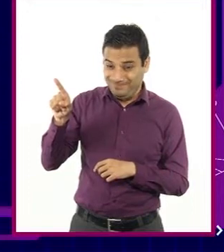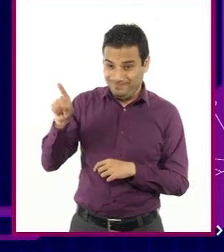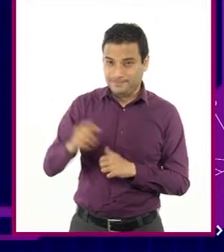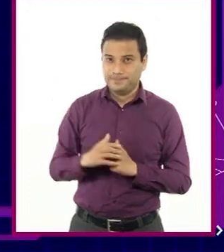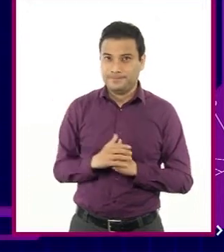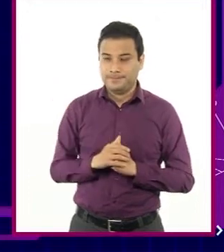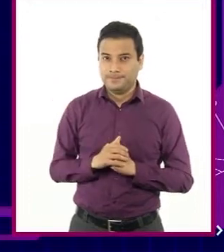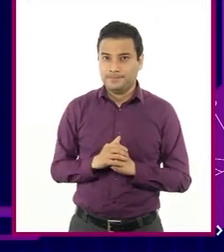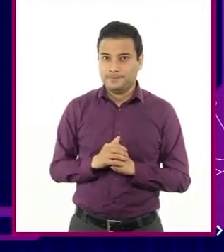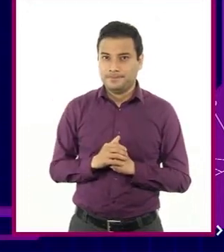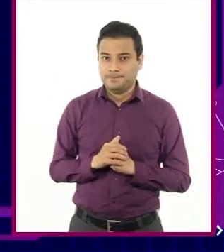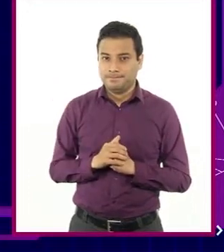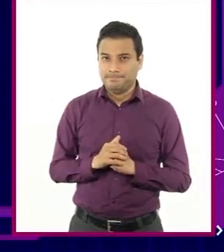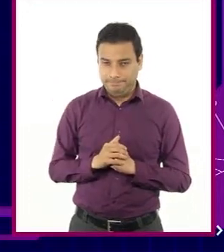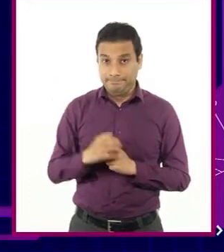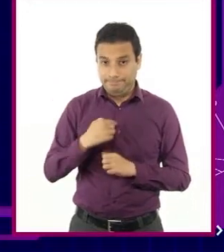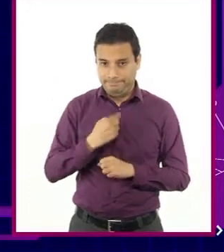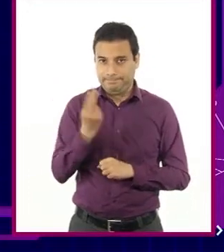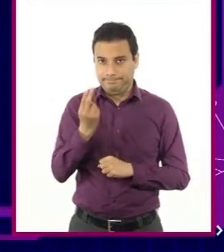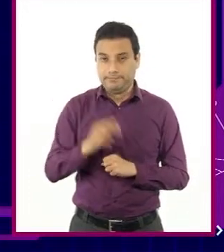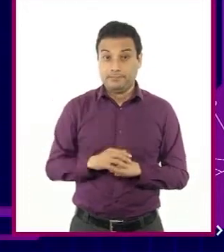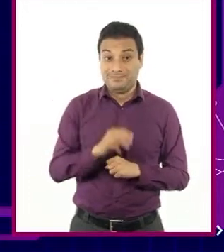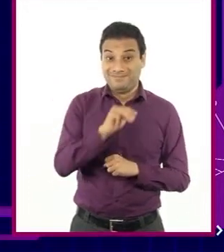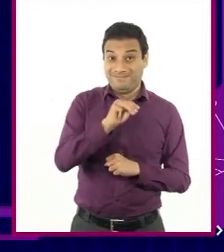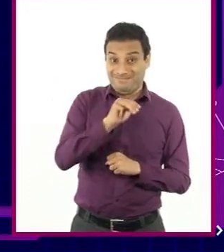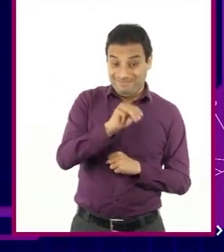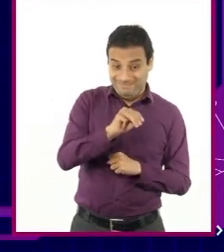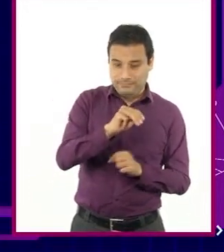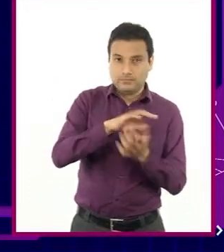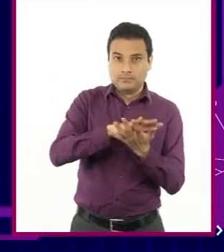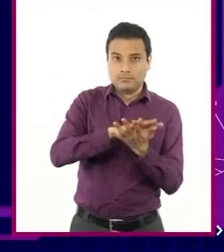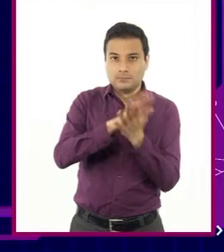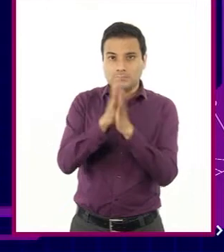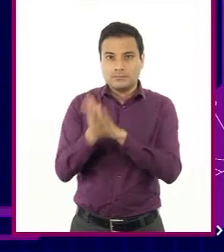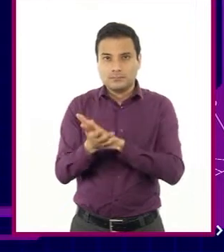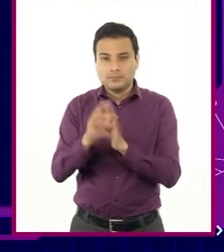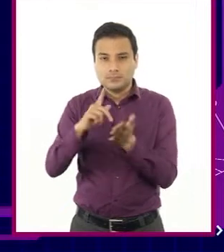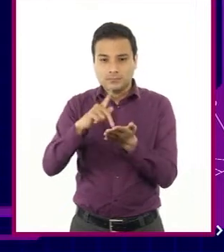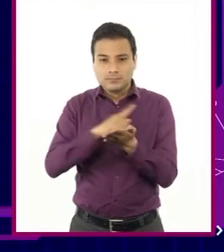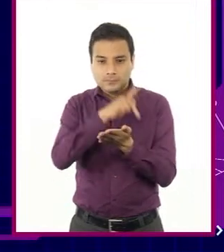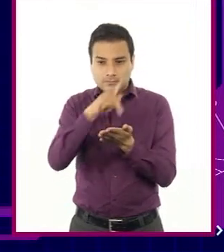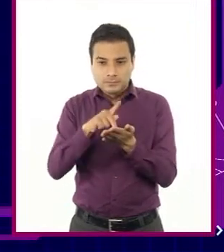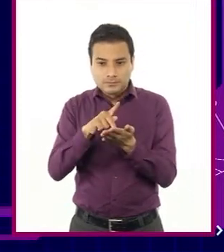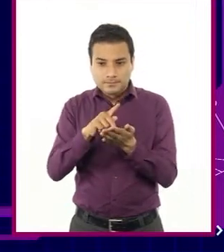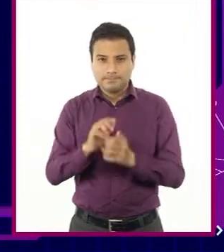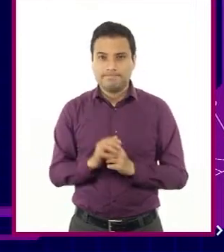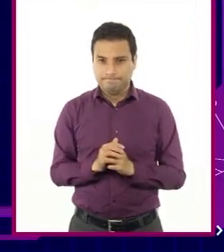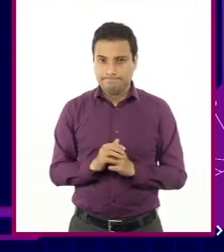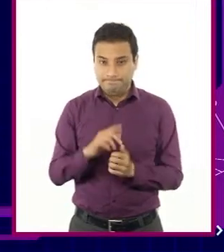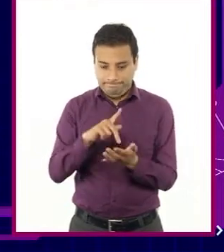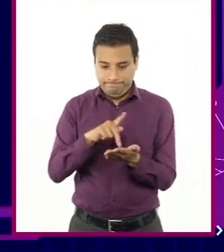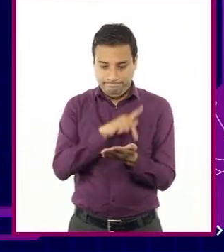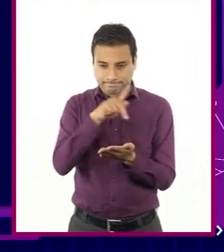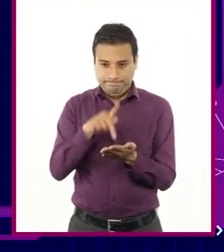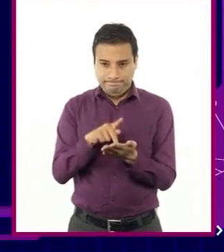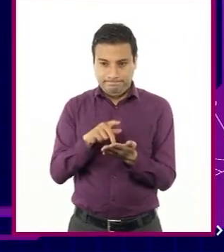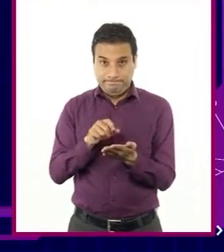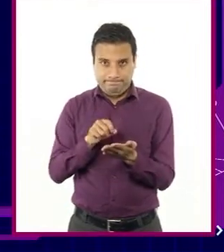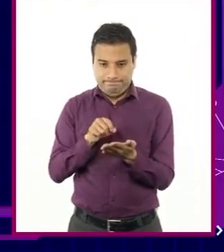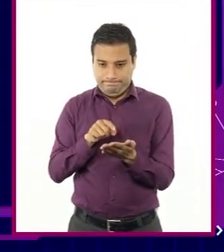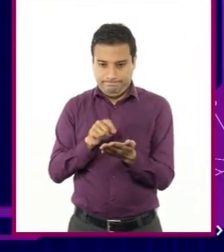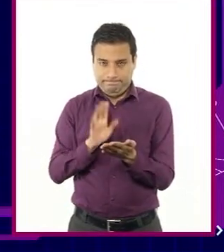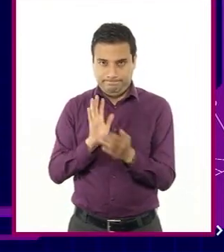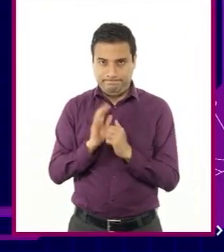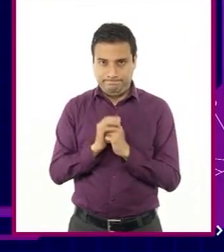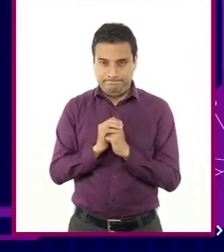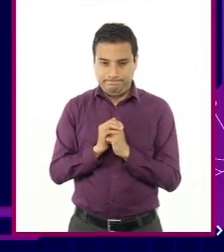kilómetros. Como requerimos pasar de millas a kilómetros, debemos conservar la unidad de medida kilómetros y establecemos el